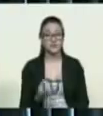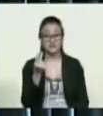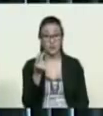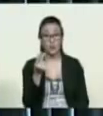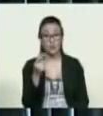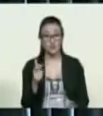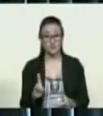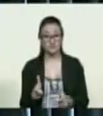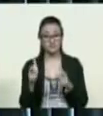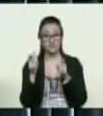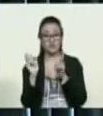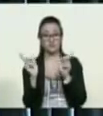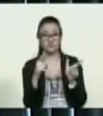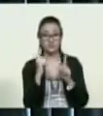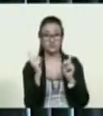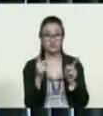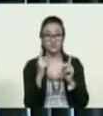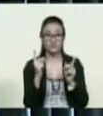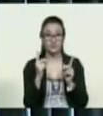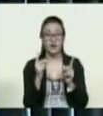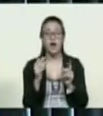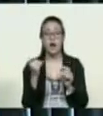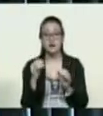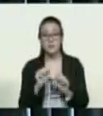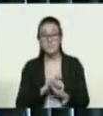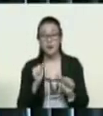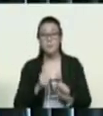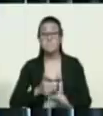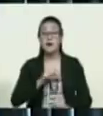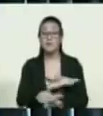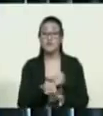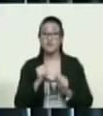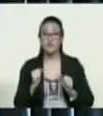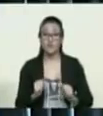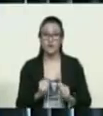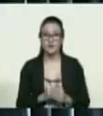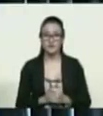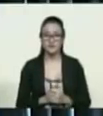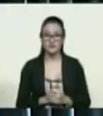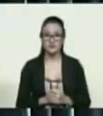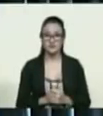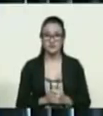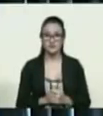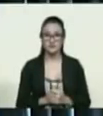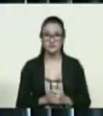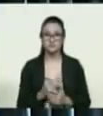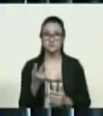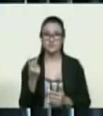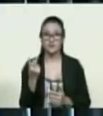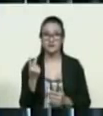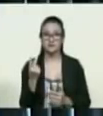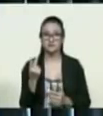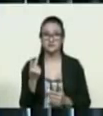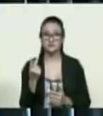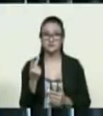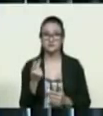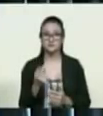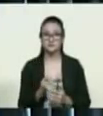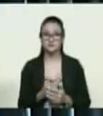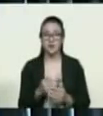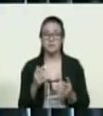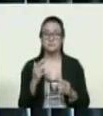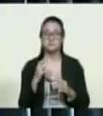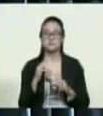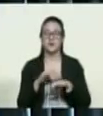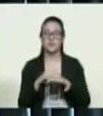que se encontraba con una carga explosiva más potente que este primer dron, lo que pasa es que el segundo dron es del equipo 1, perdónenme